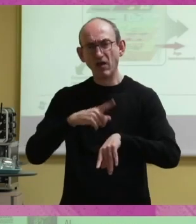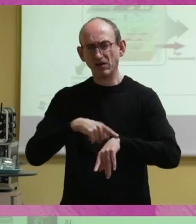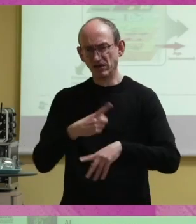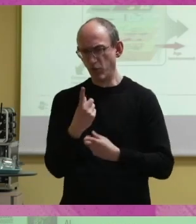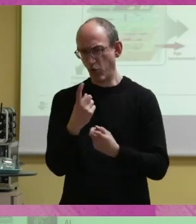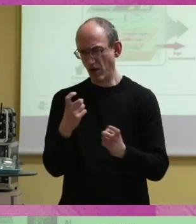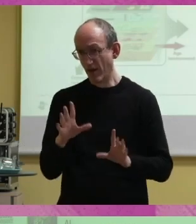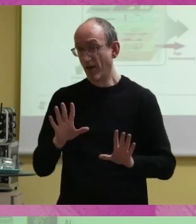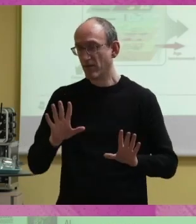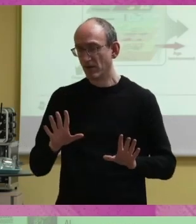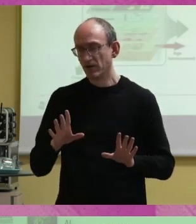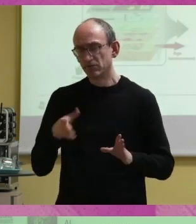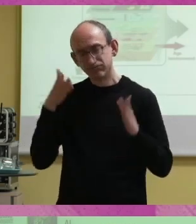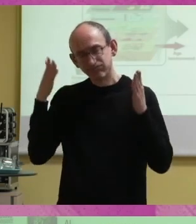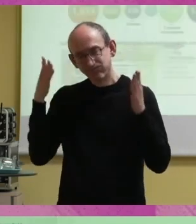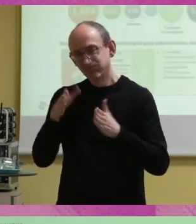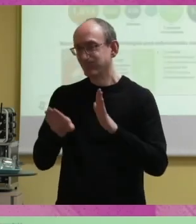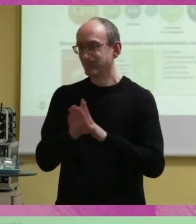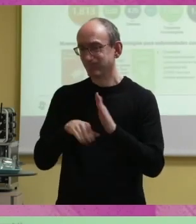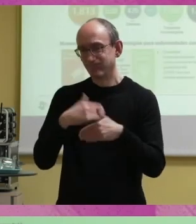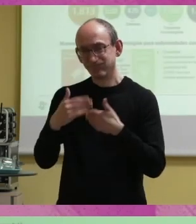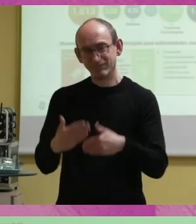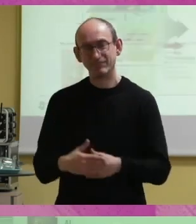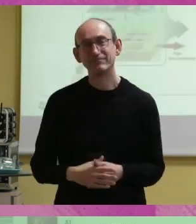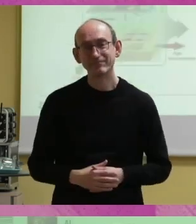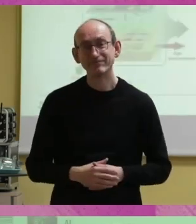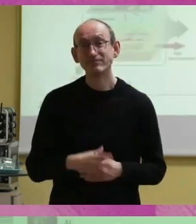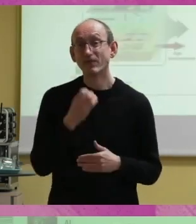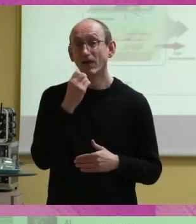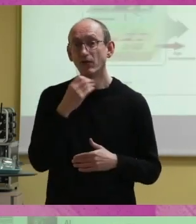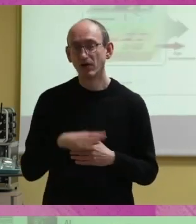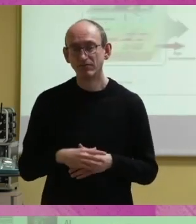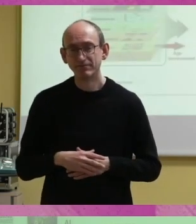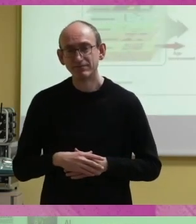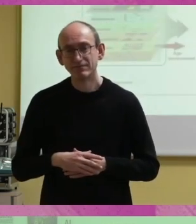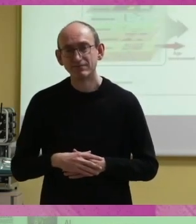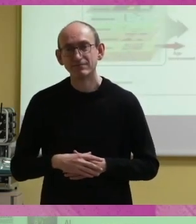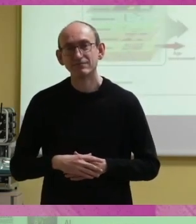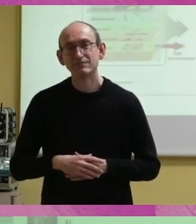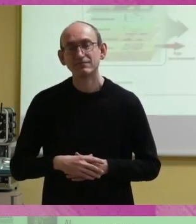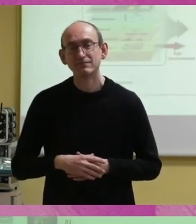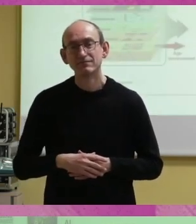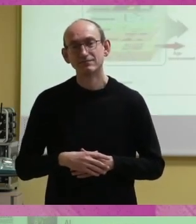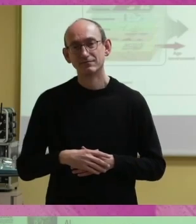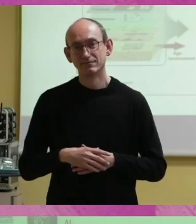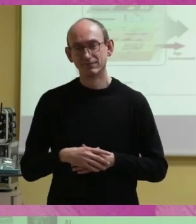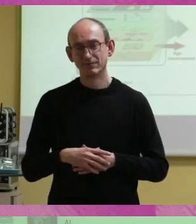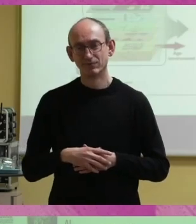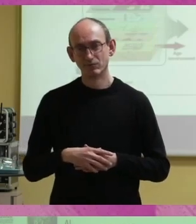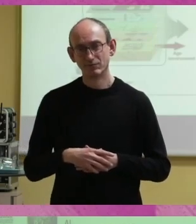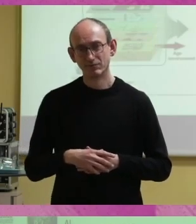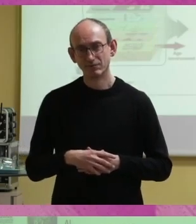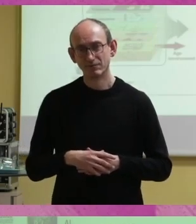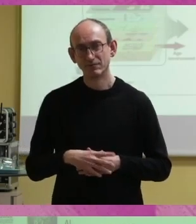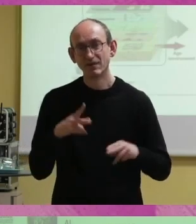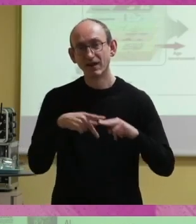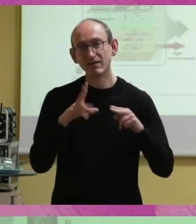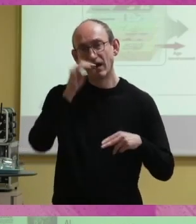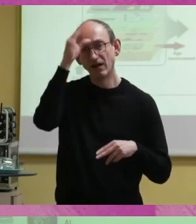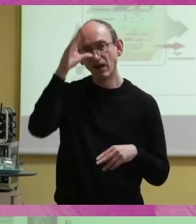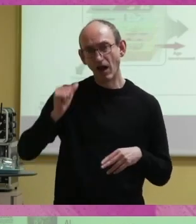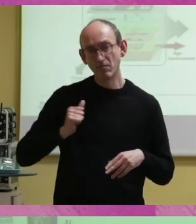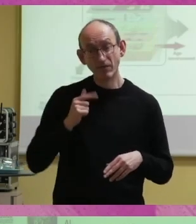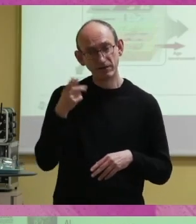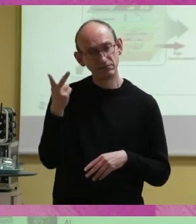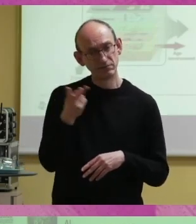pero estamos trabajando en ello. Y bueno, nos decía, pero las herramientas de inteligencia artificial y machine learning